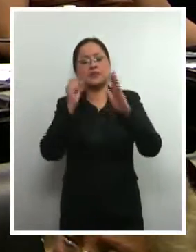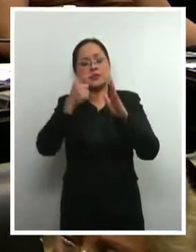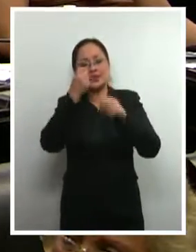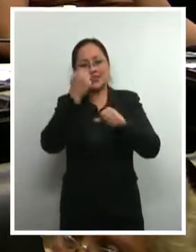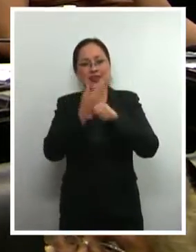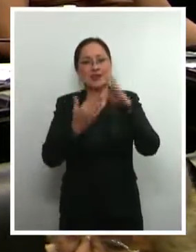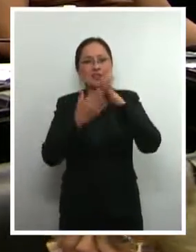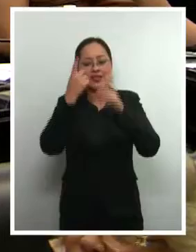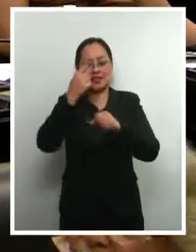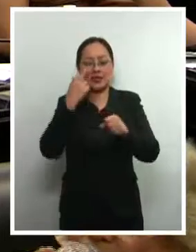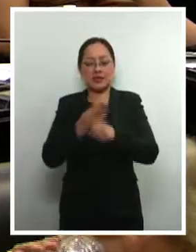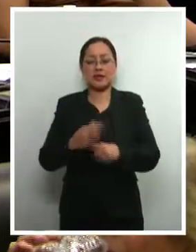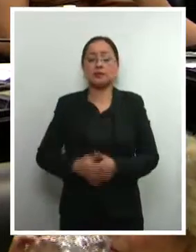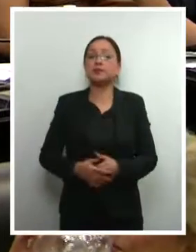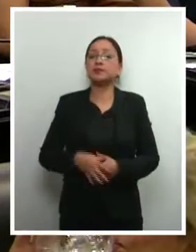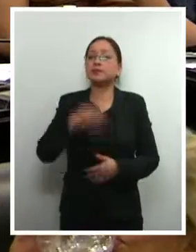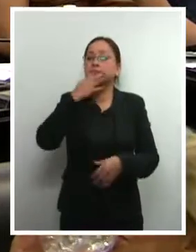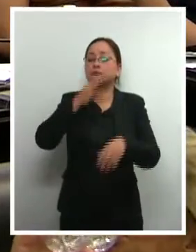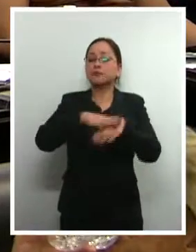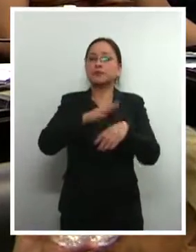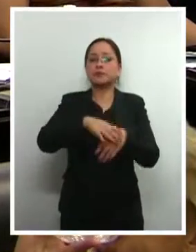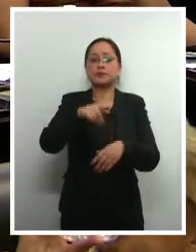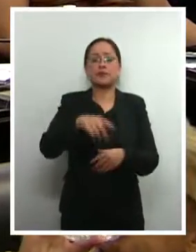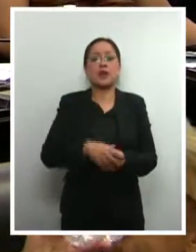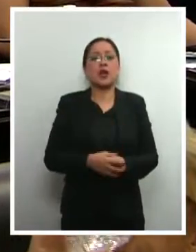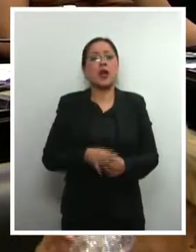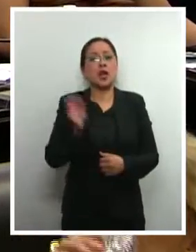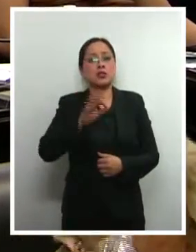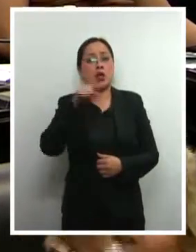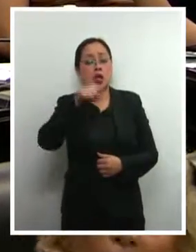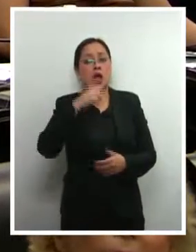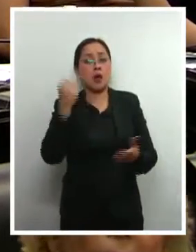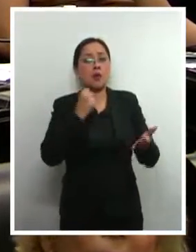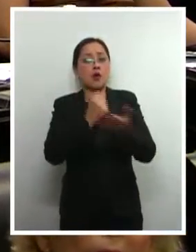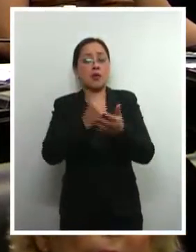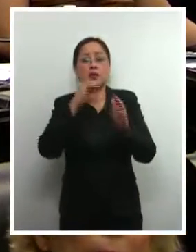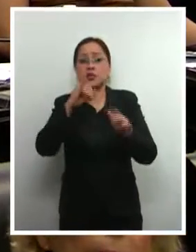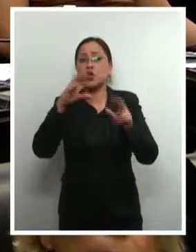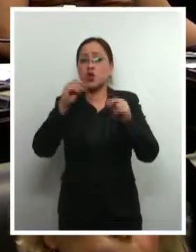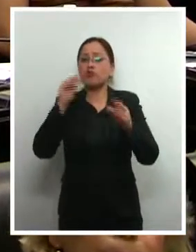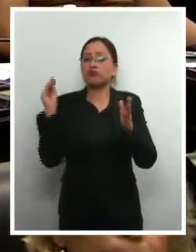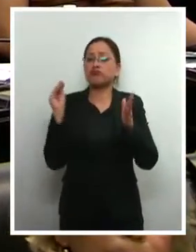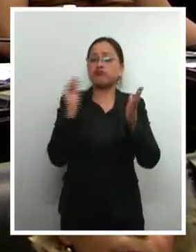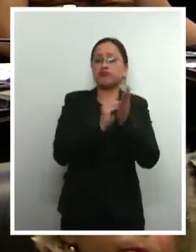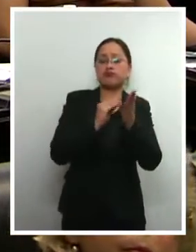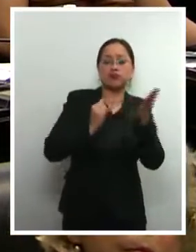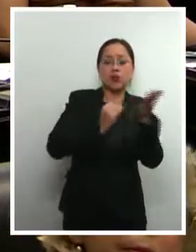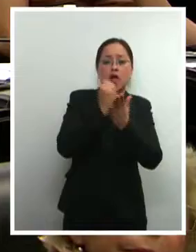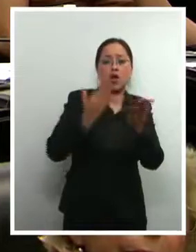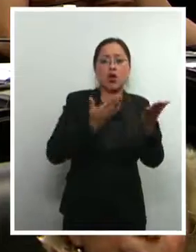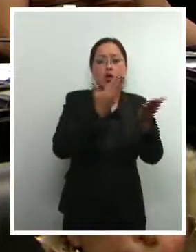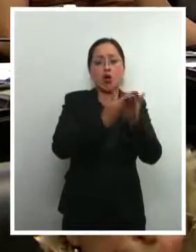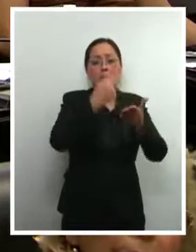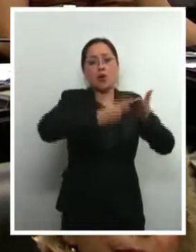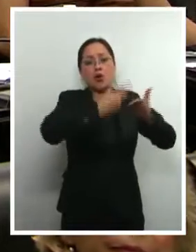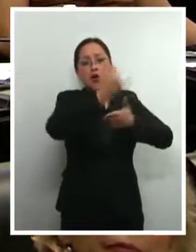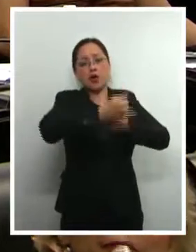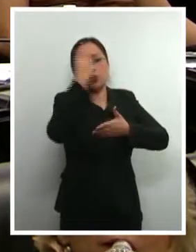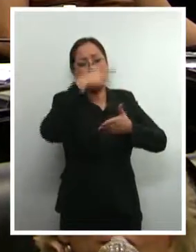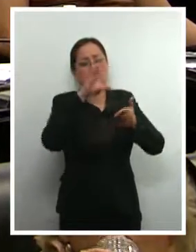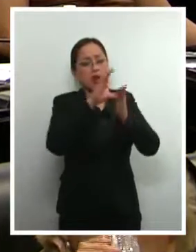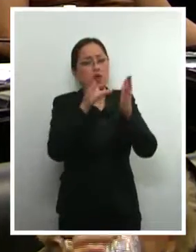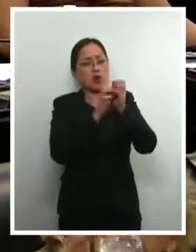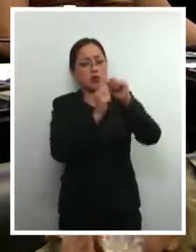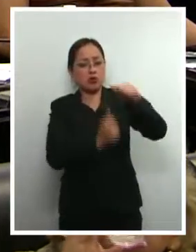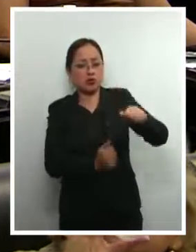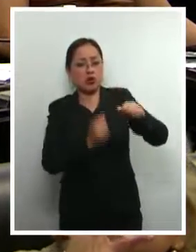Directiva y sabremos cuál es la decisión, si este se aprueba para que quede incorporado en el cuerpo del proyecto de decreto